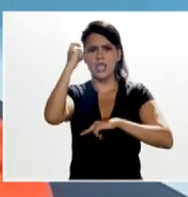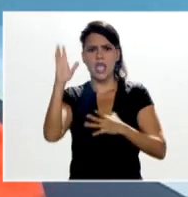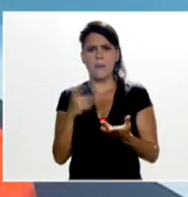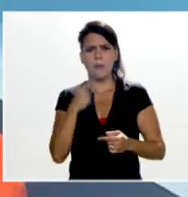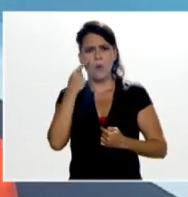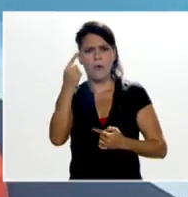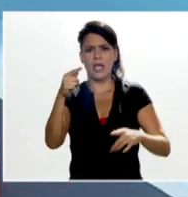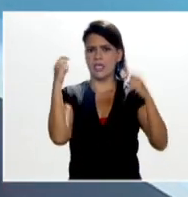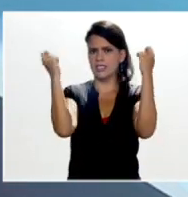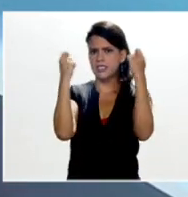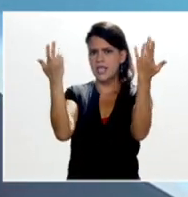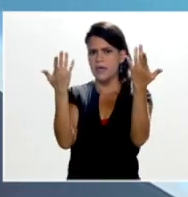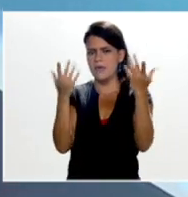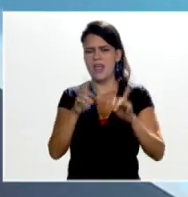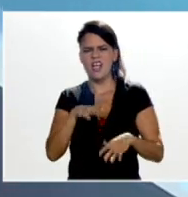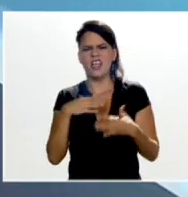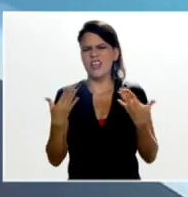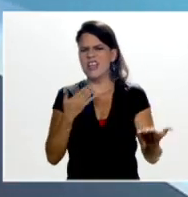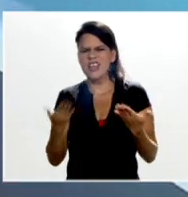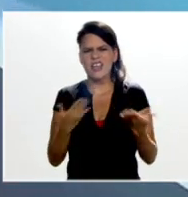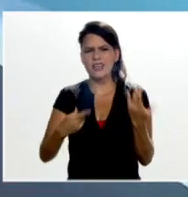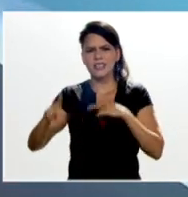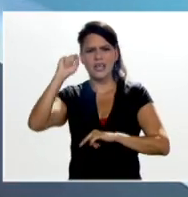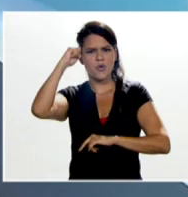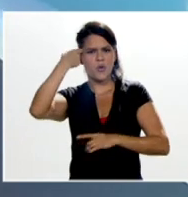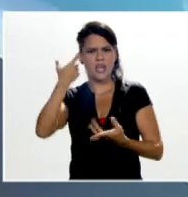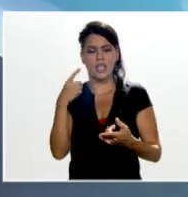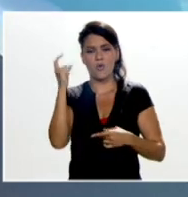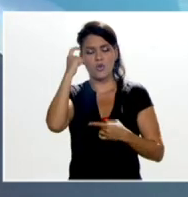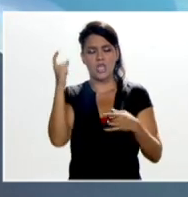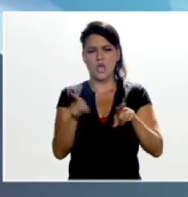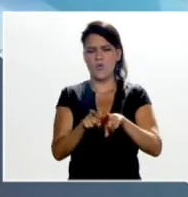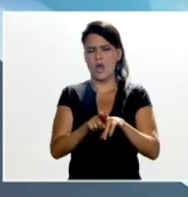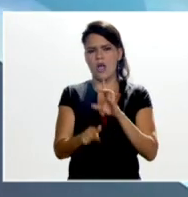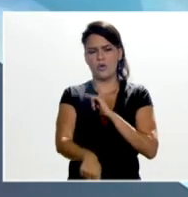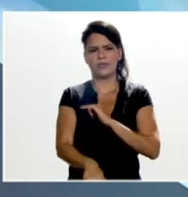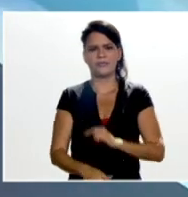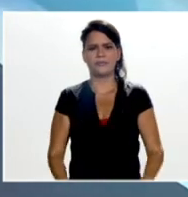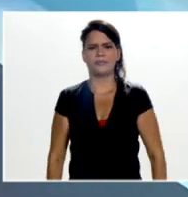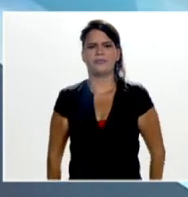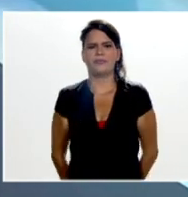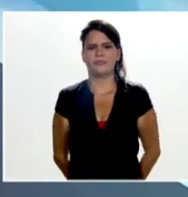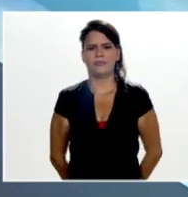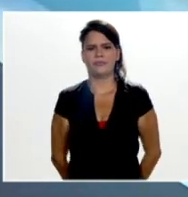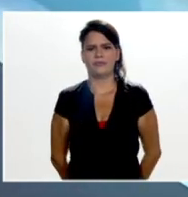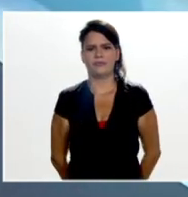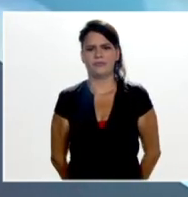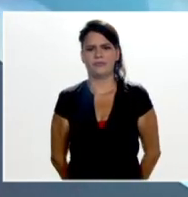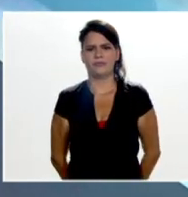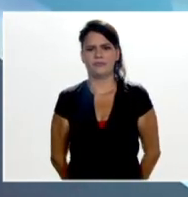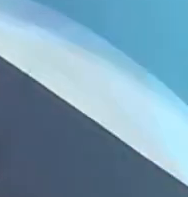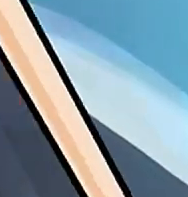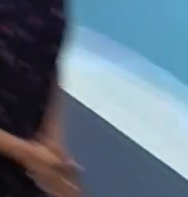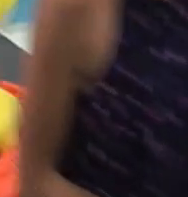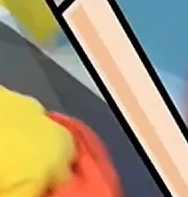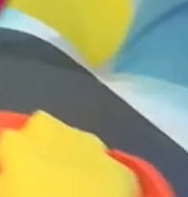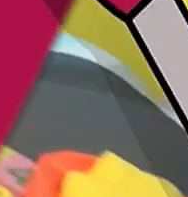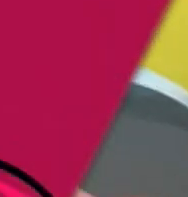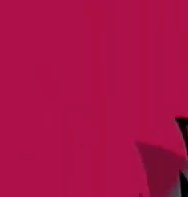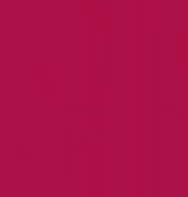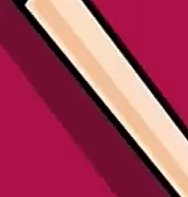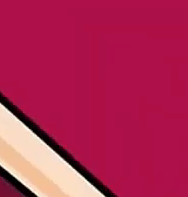vamos a ver qué se celebra, qué se conmemora, qué se dice tal día como hoy. ¡Bienvenidos!